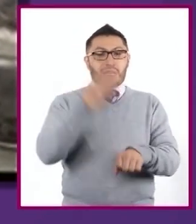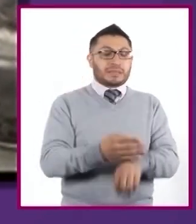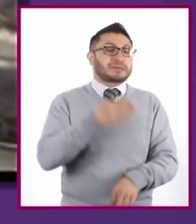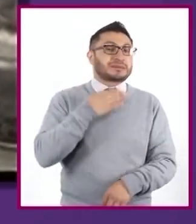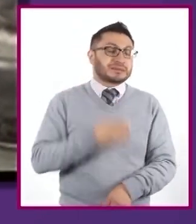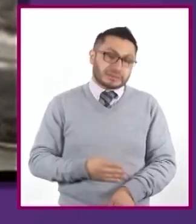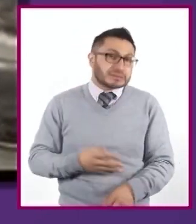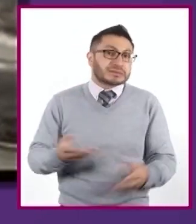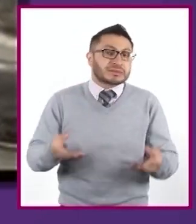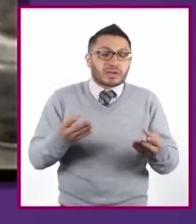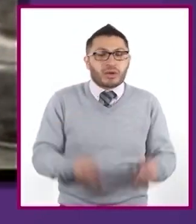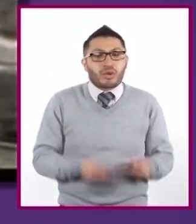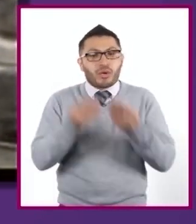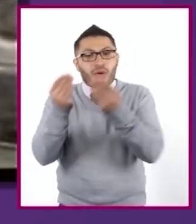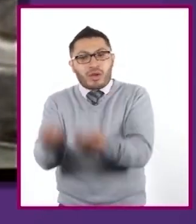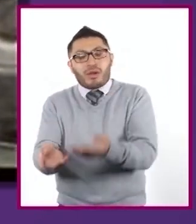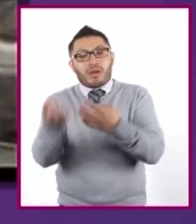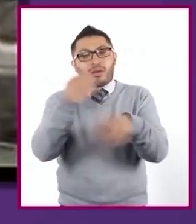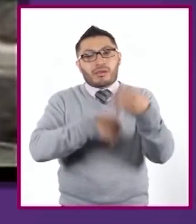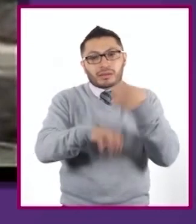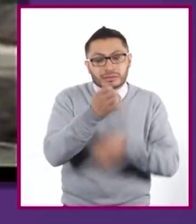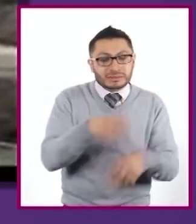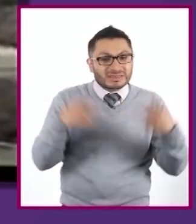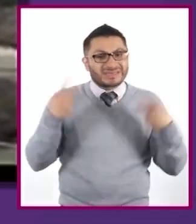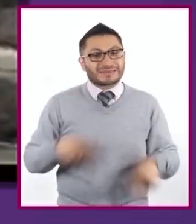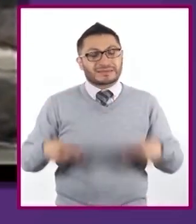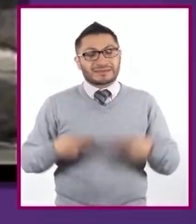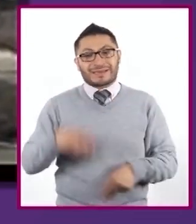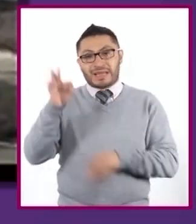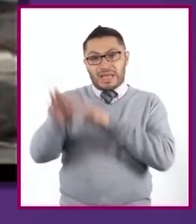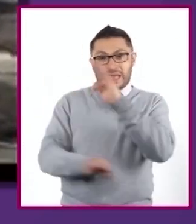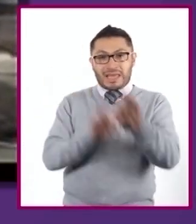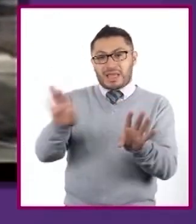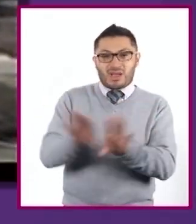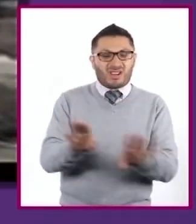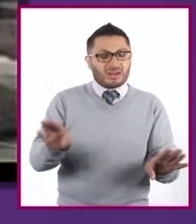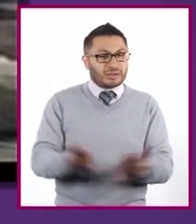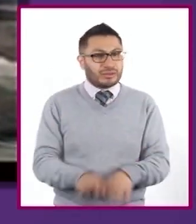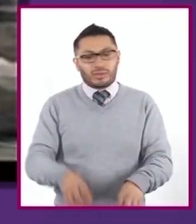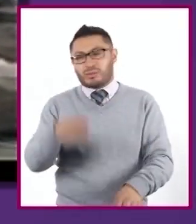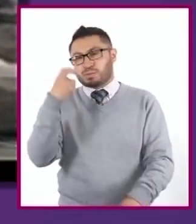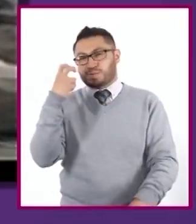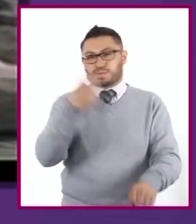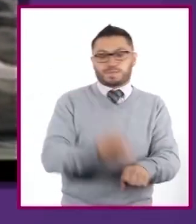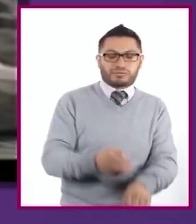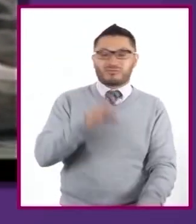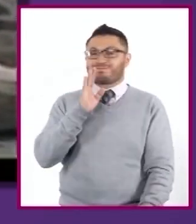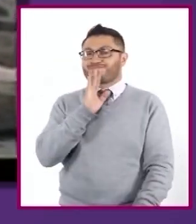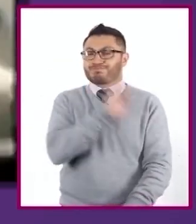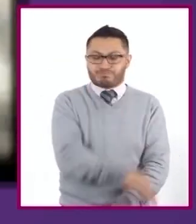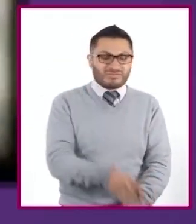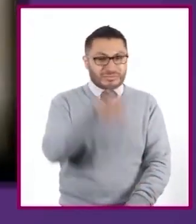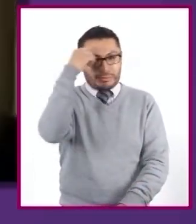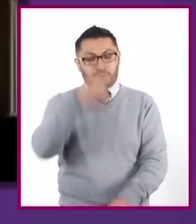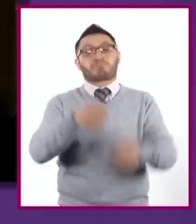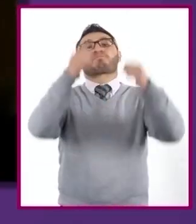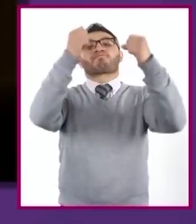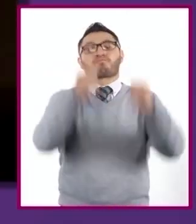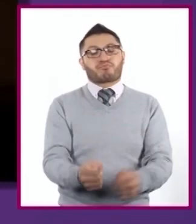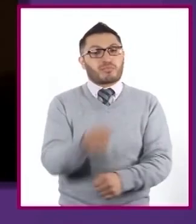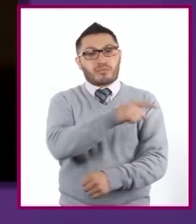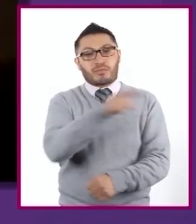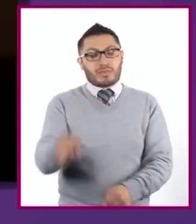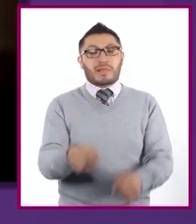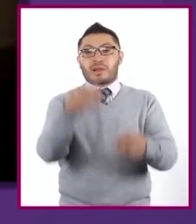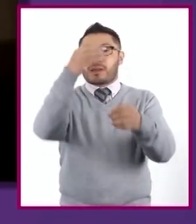que fueron entregados a los empresarios y esos los trataban de forma bastante dura para asegurarse del rendimiento,